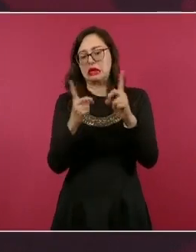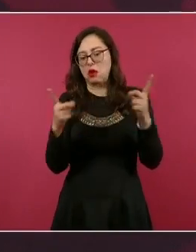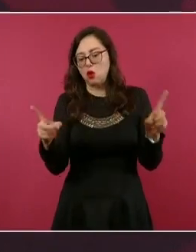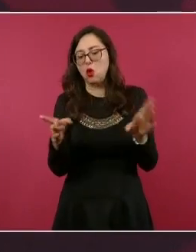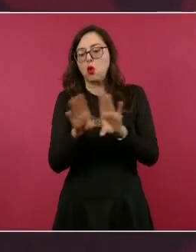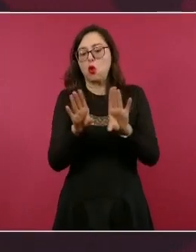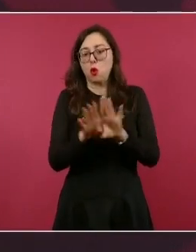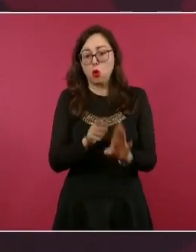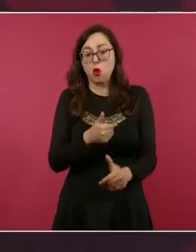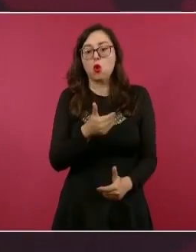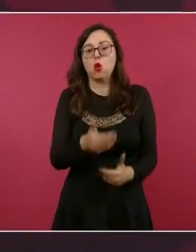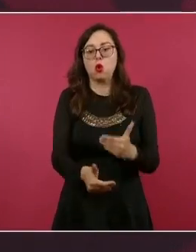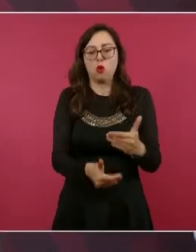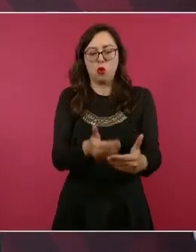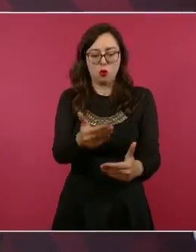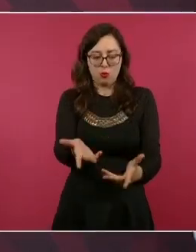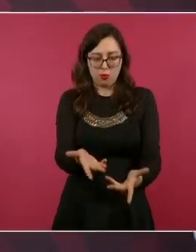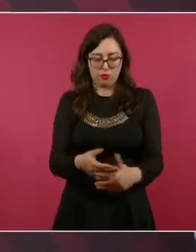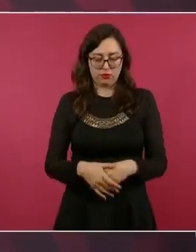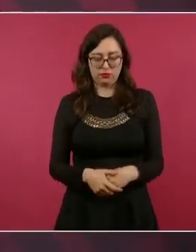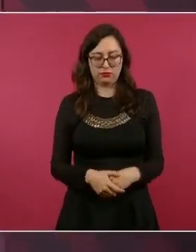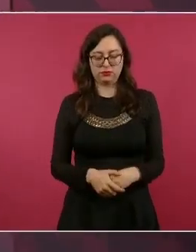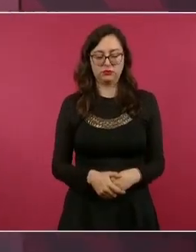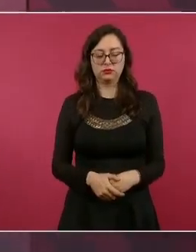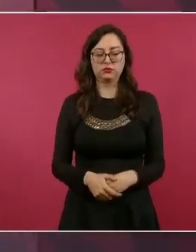Por eso era un